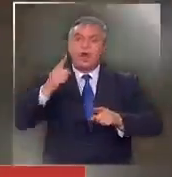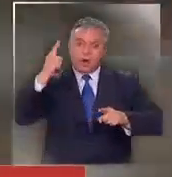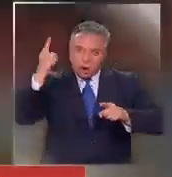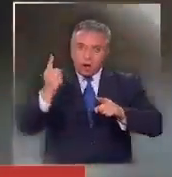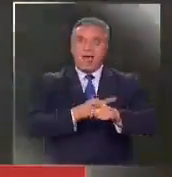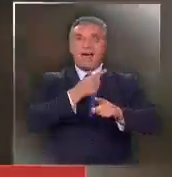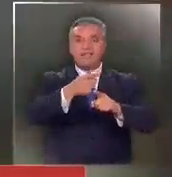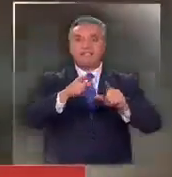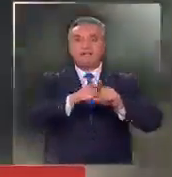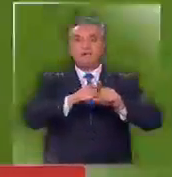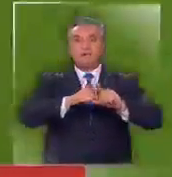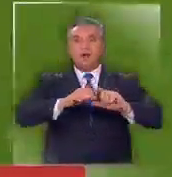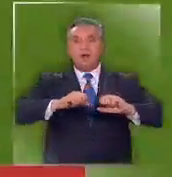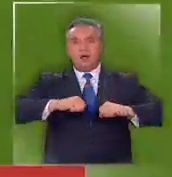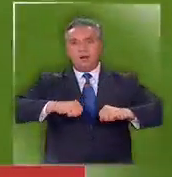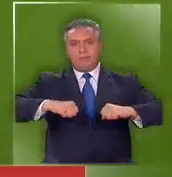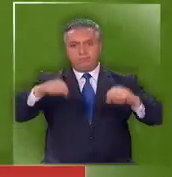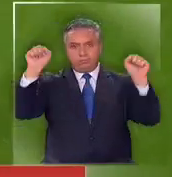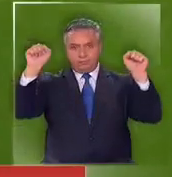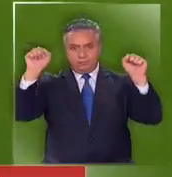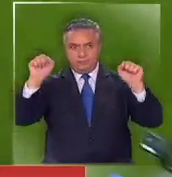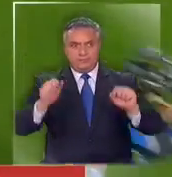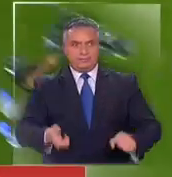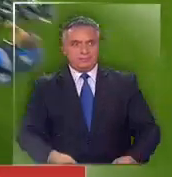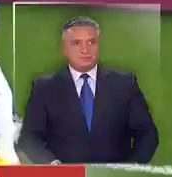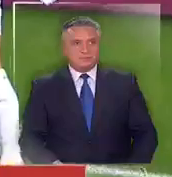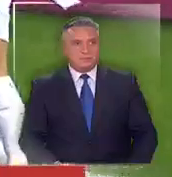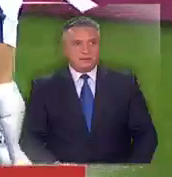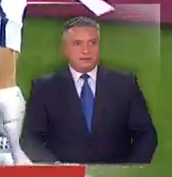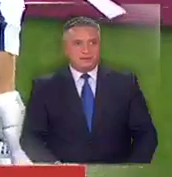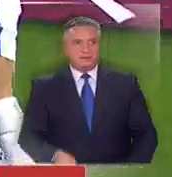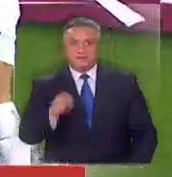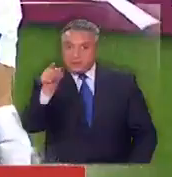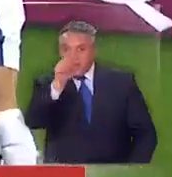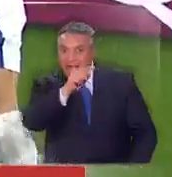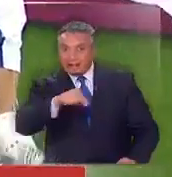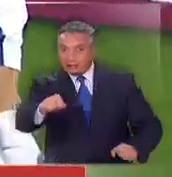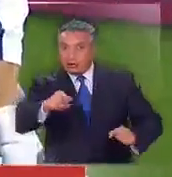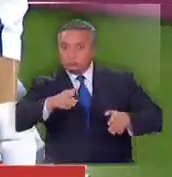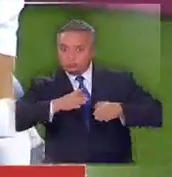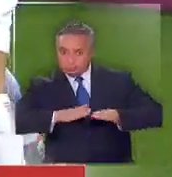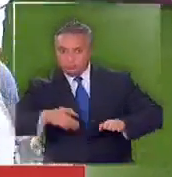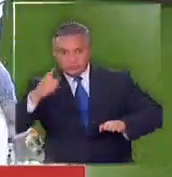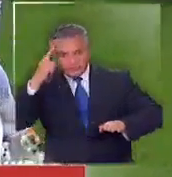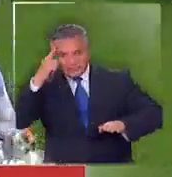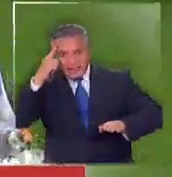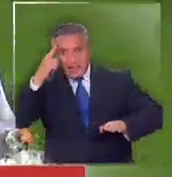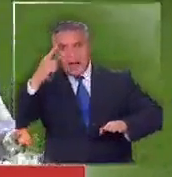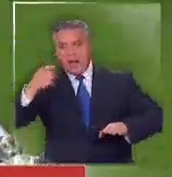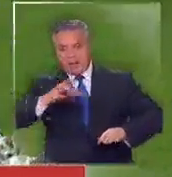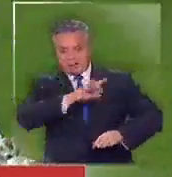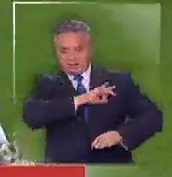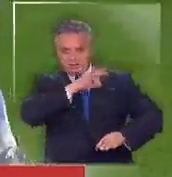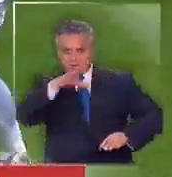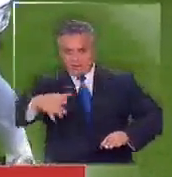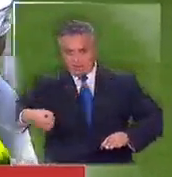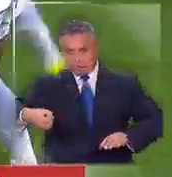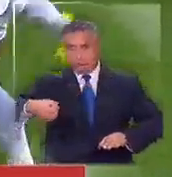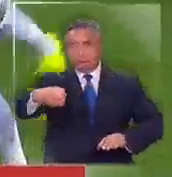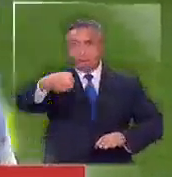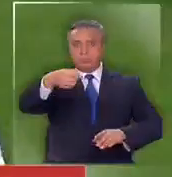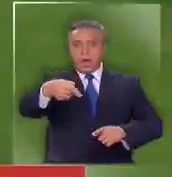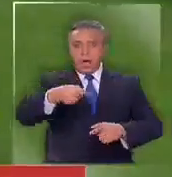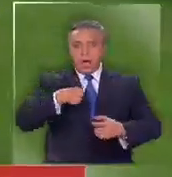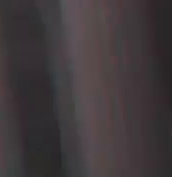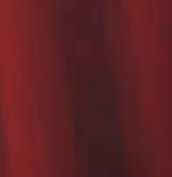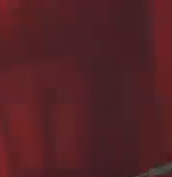la gloria. Estos que cuando nacieron dijeron, vamos a llevar a Chile a la gloria, nos enseñaron a ganar,